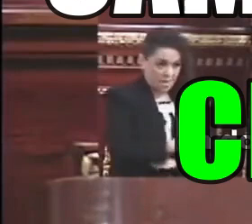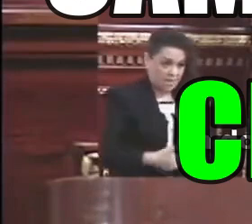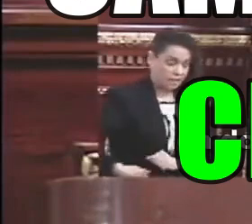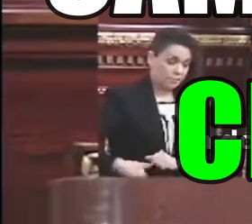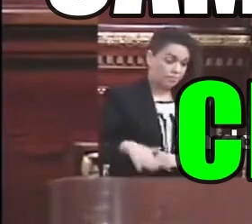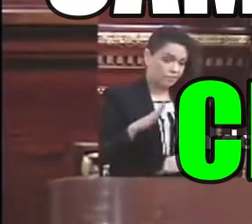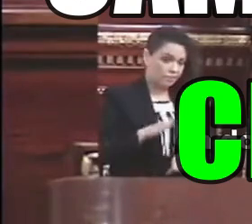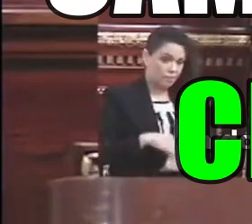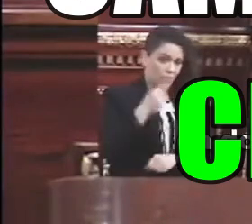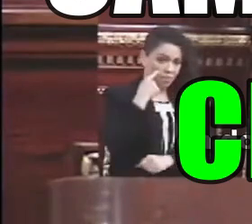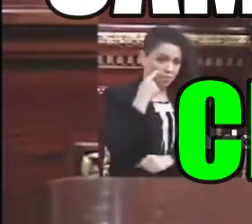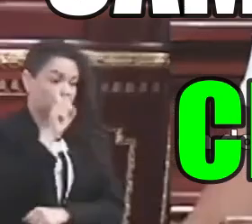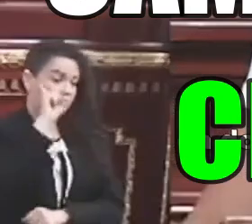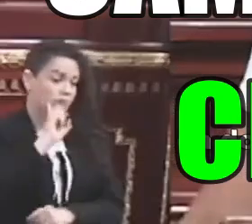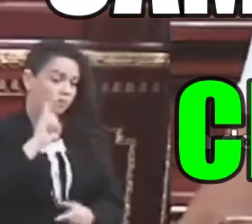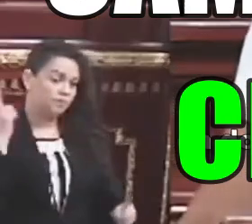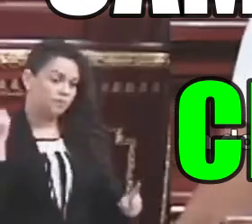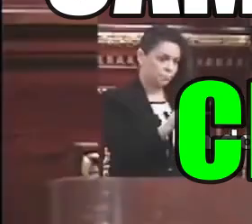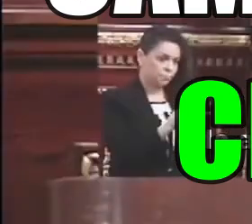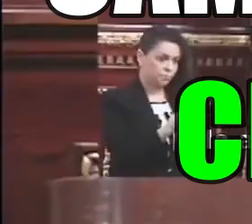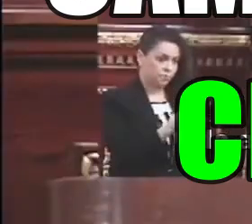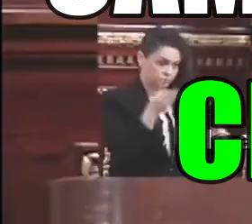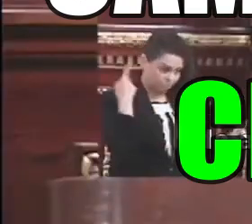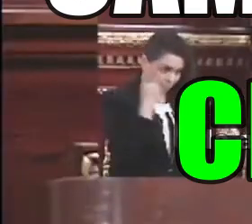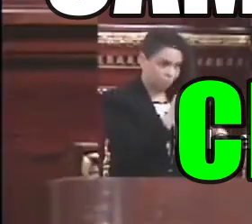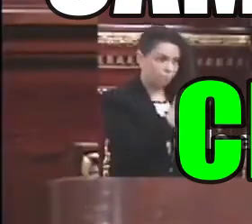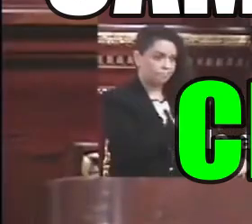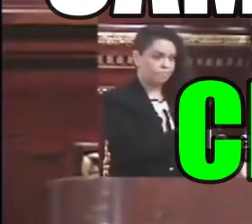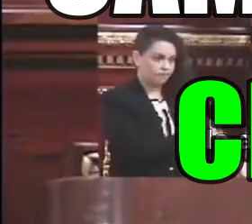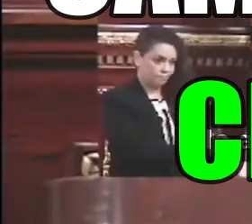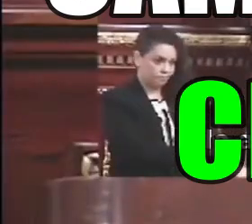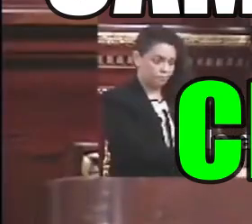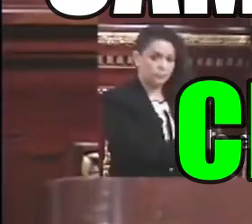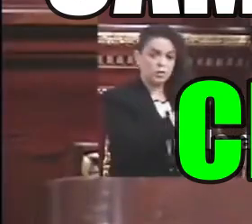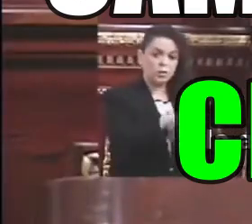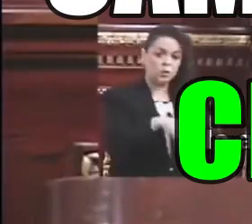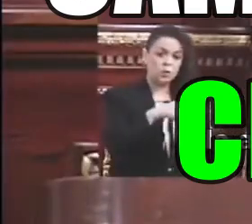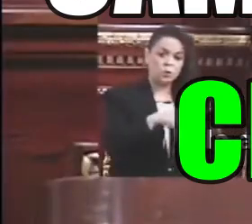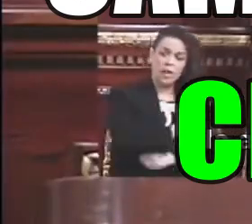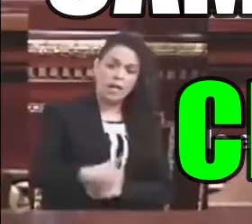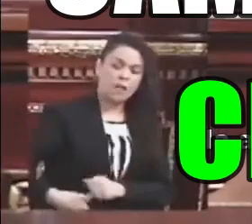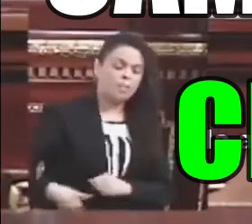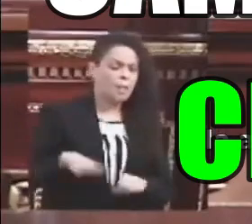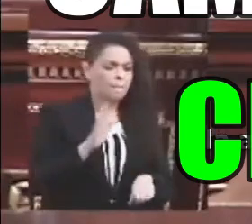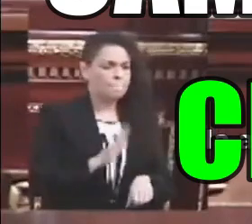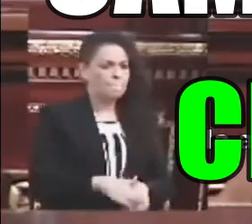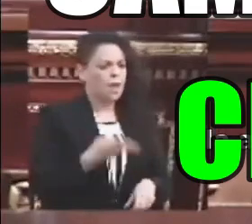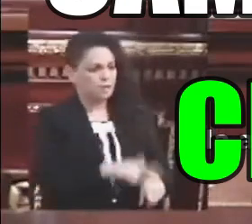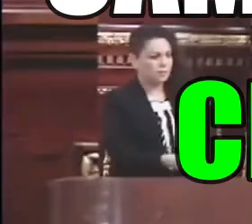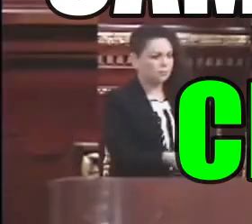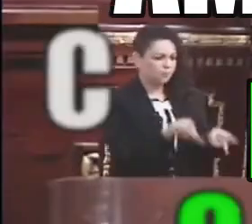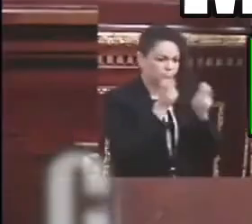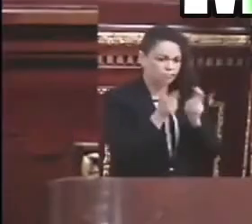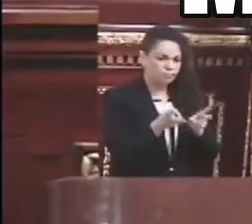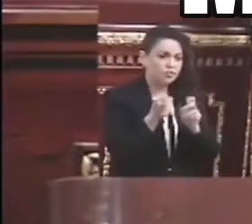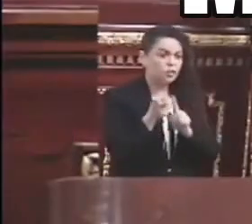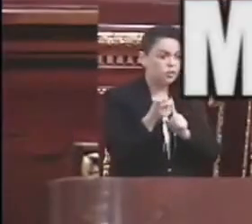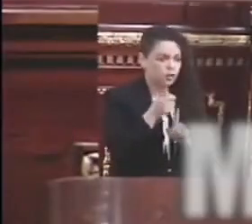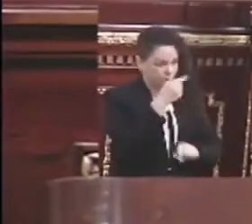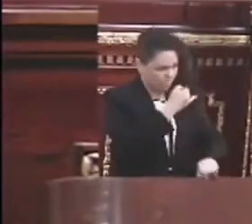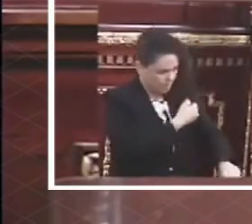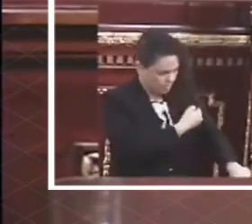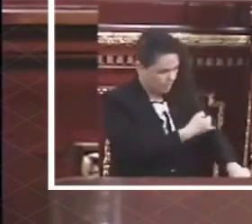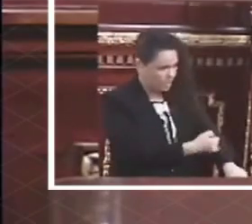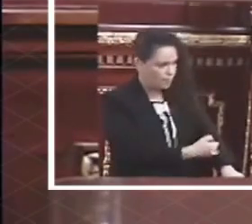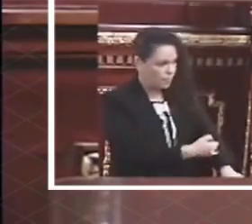se cometen feminicidios es en Iztapalapa. La alcaldía en donde más robos hay es en Iztapalapa. La alcaldía